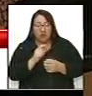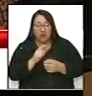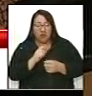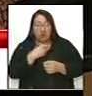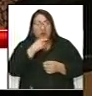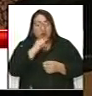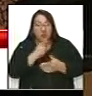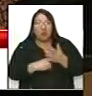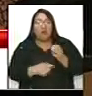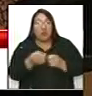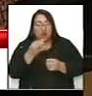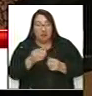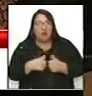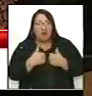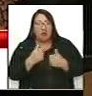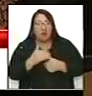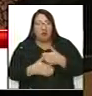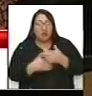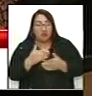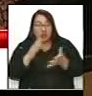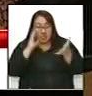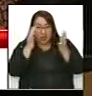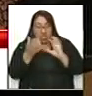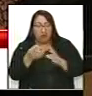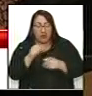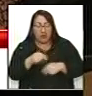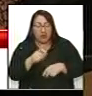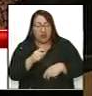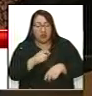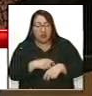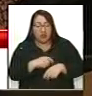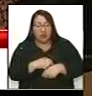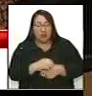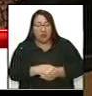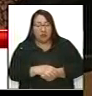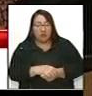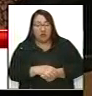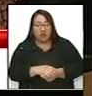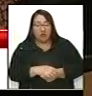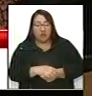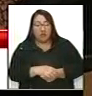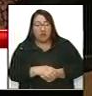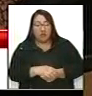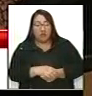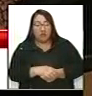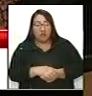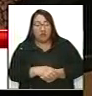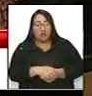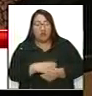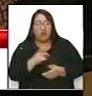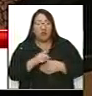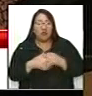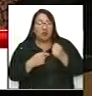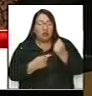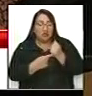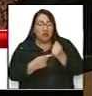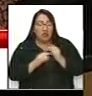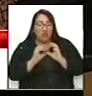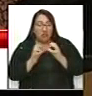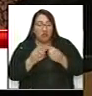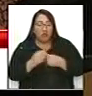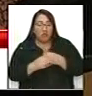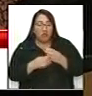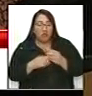que realmente vive un proceso de cambio, en este cambio de la tecnología, de la